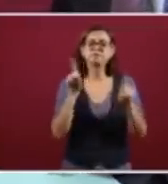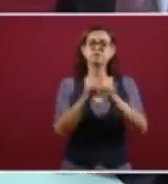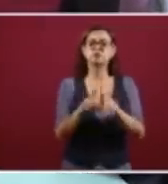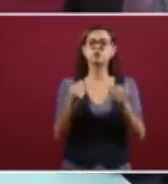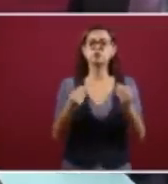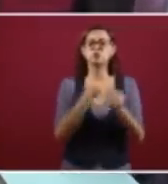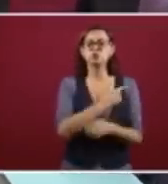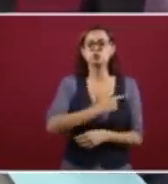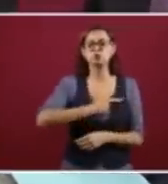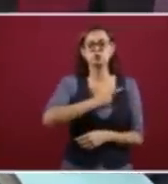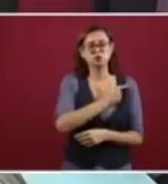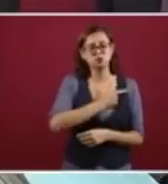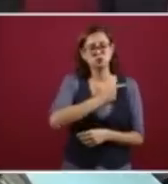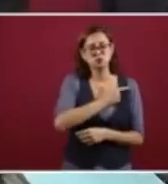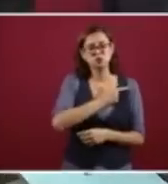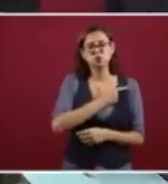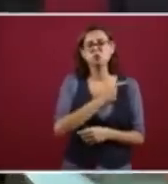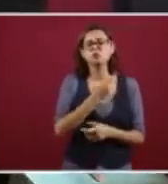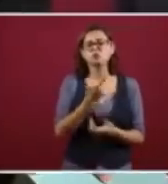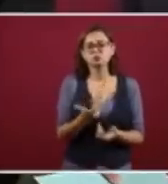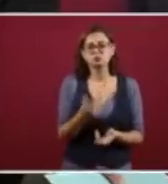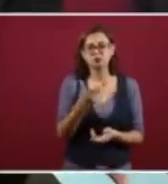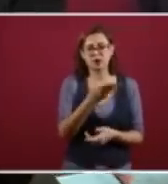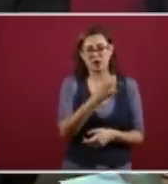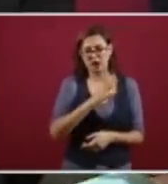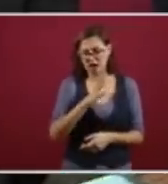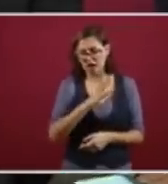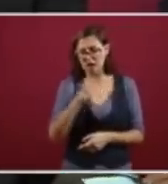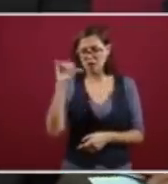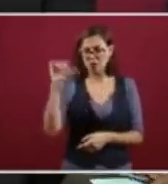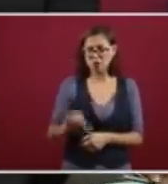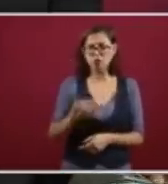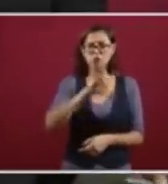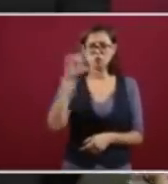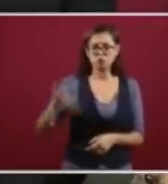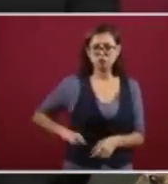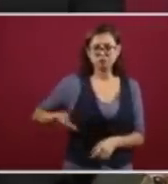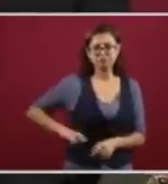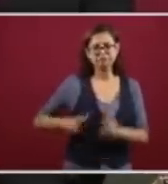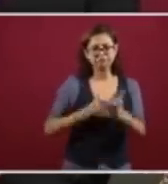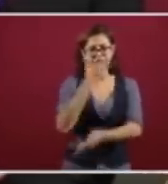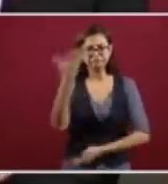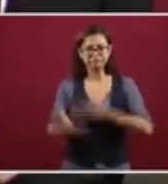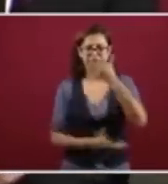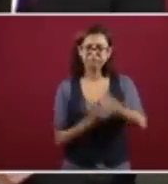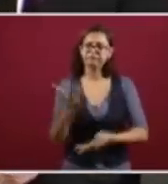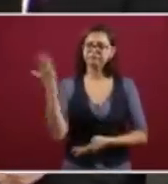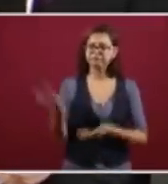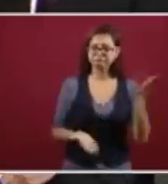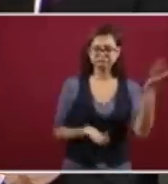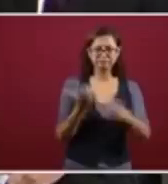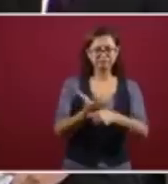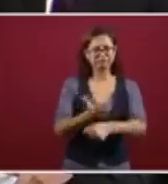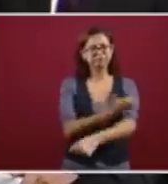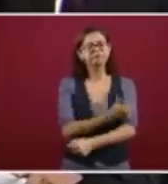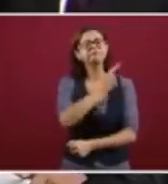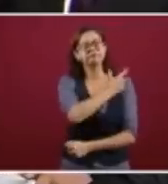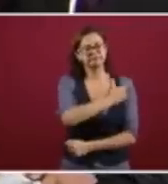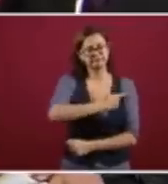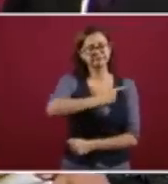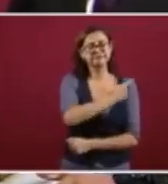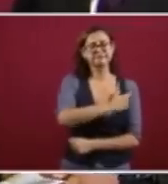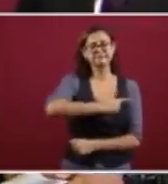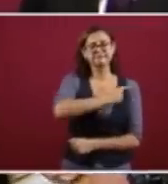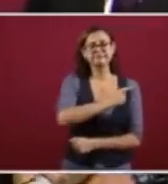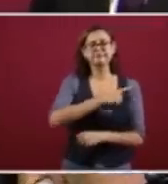nos acompañen algunos servidores públicos que están aquí con nosotros. Vamos a